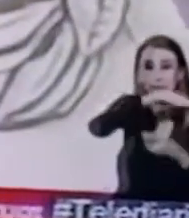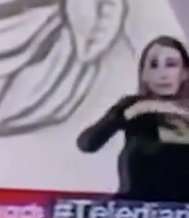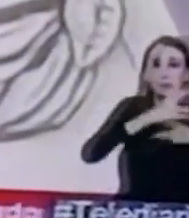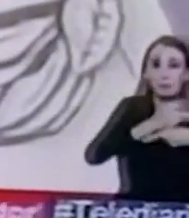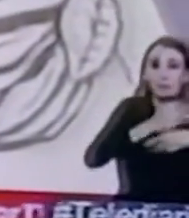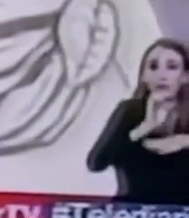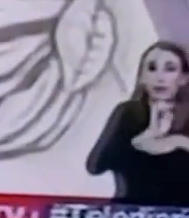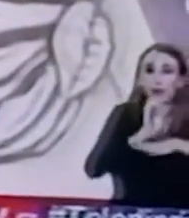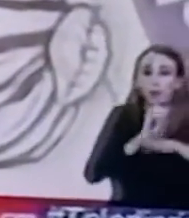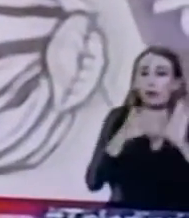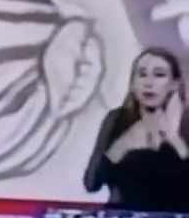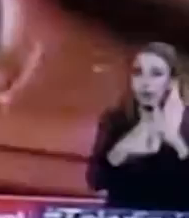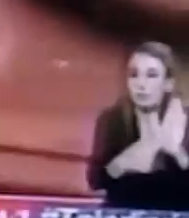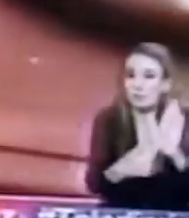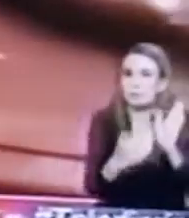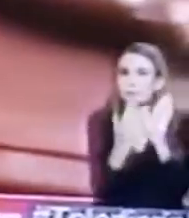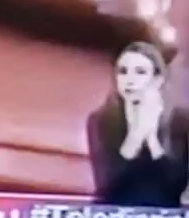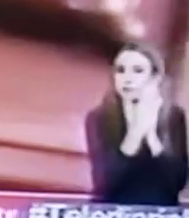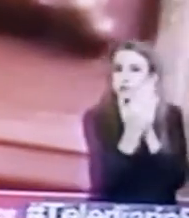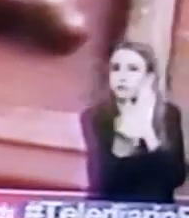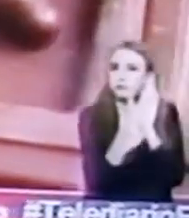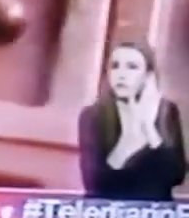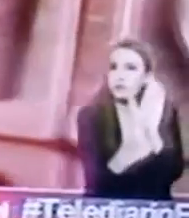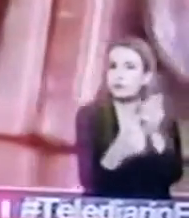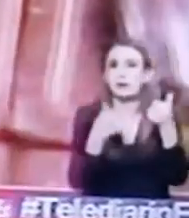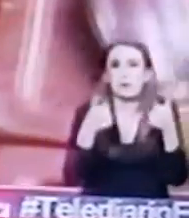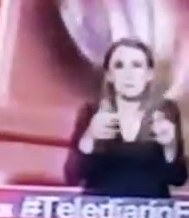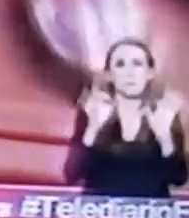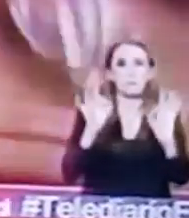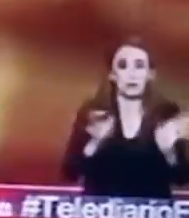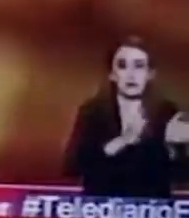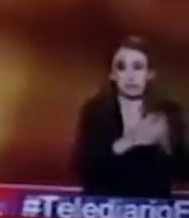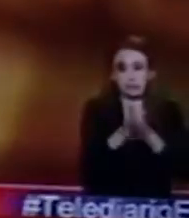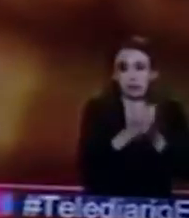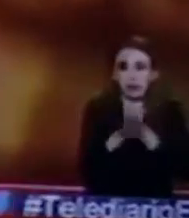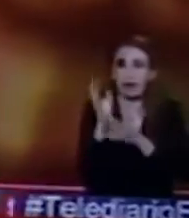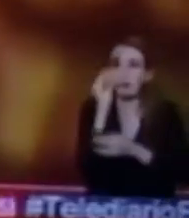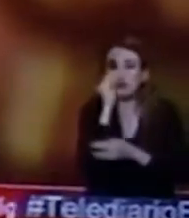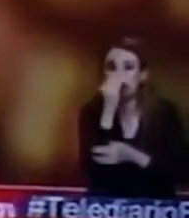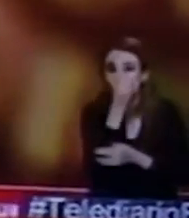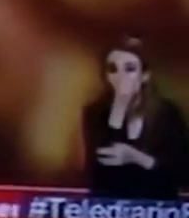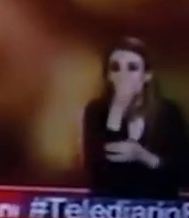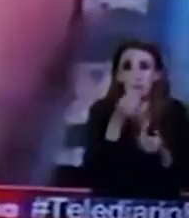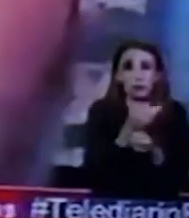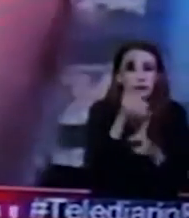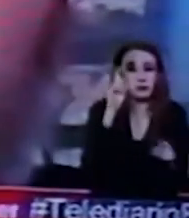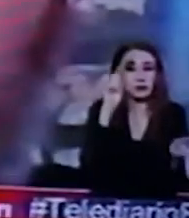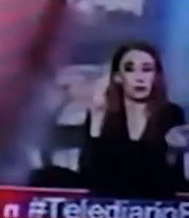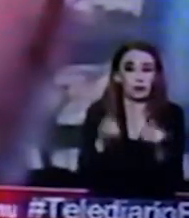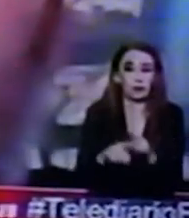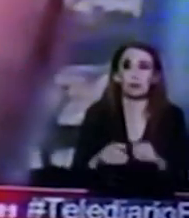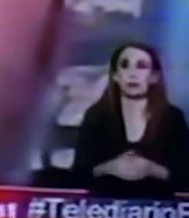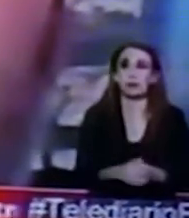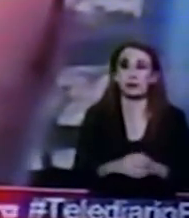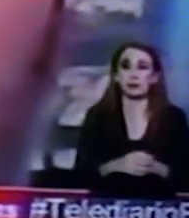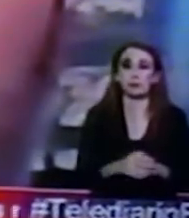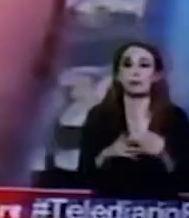El cacao y el chocolate se verán beneficiados no solo por aranceles, por lo que en el cacao celebra el acuerdo. Tendríamos